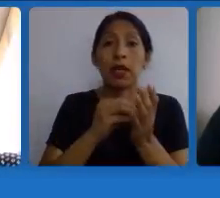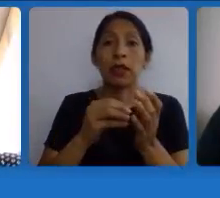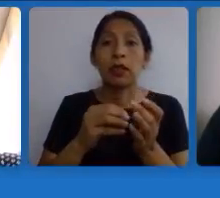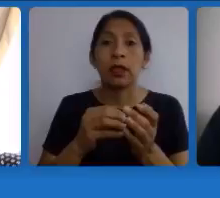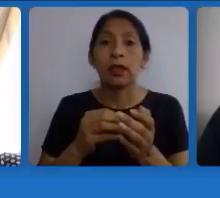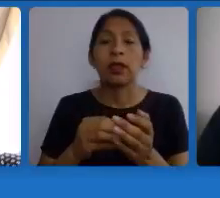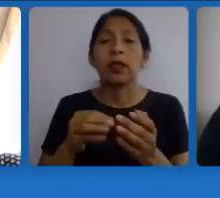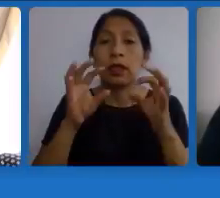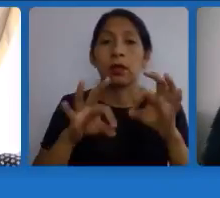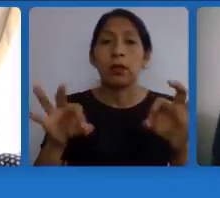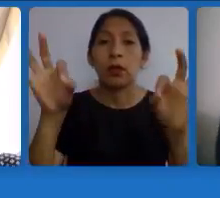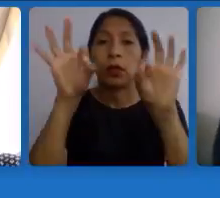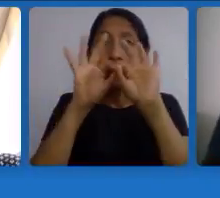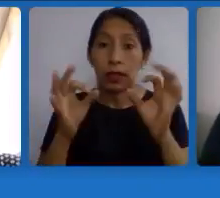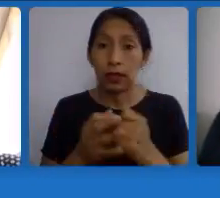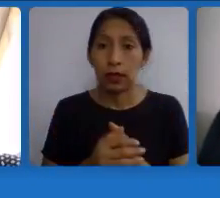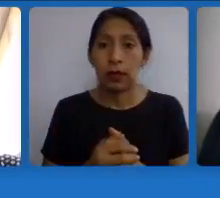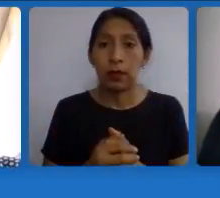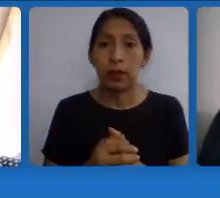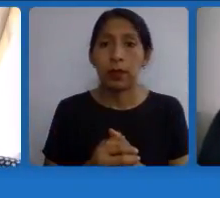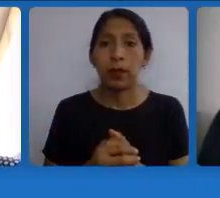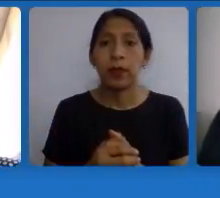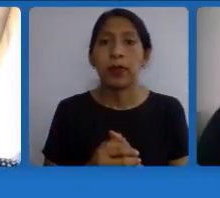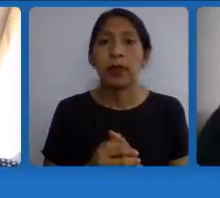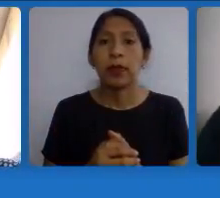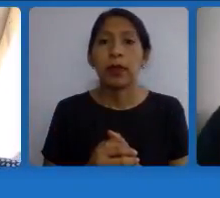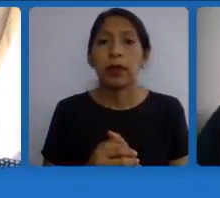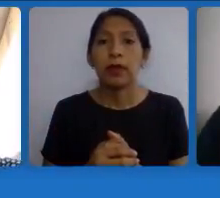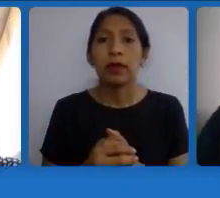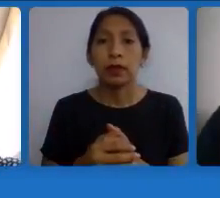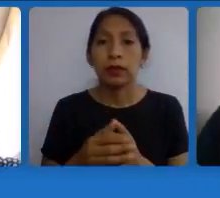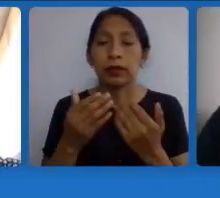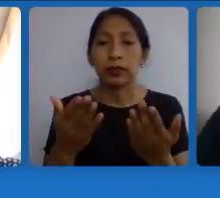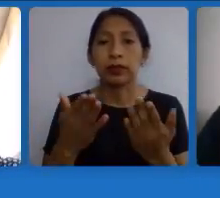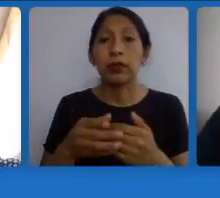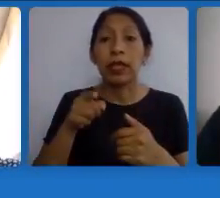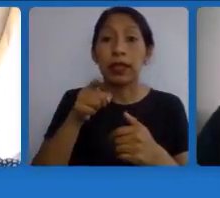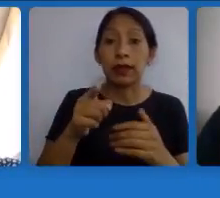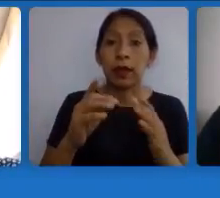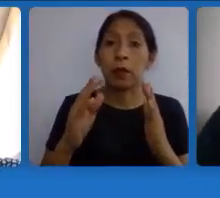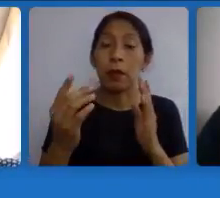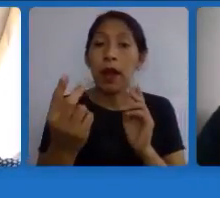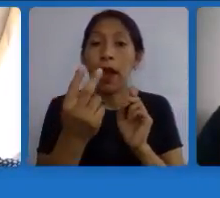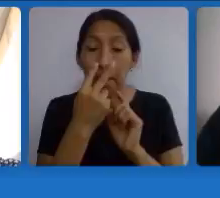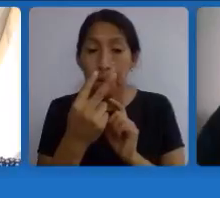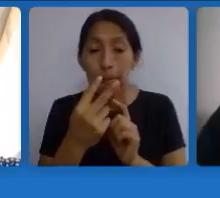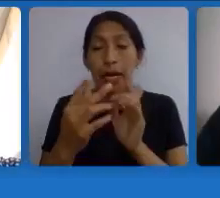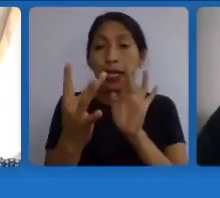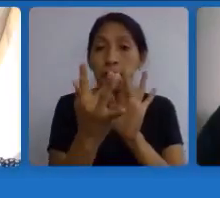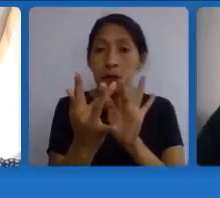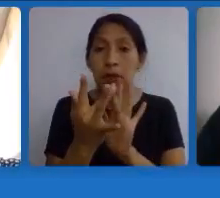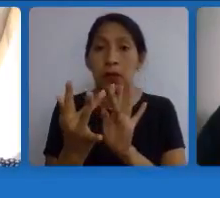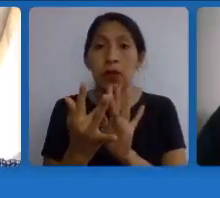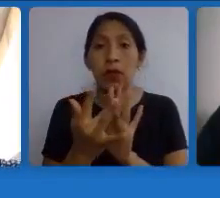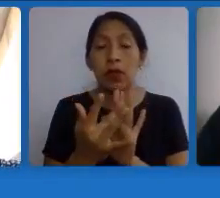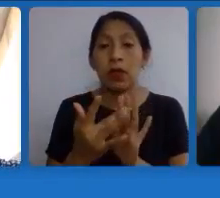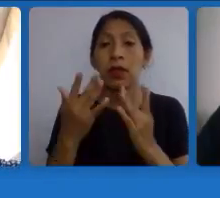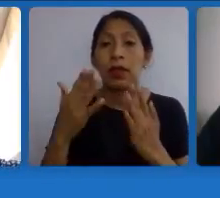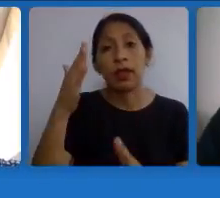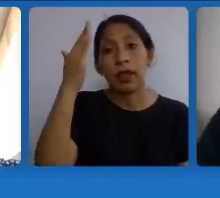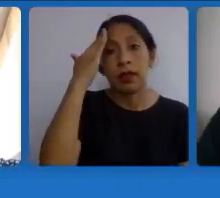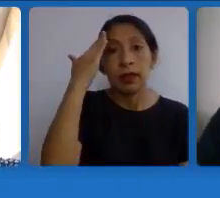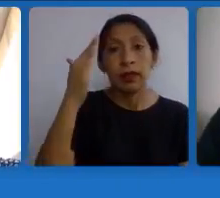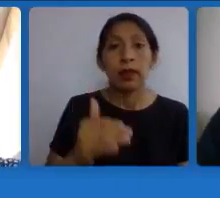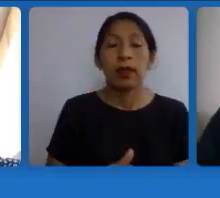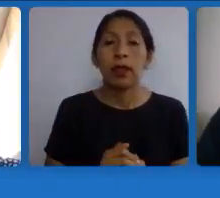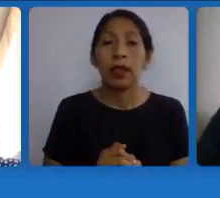son las acciones de poder estar presente en las redes sociales, no ya sea a través